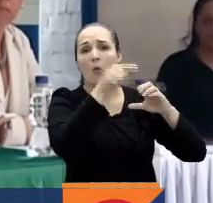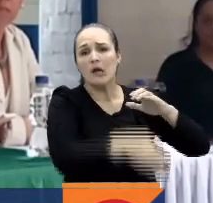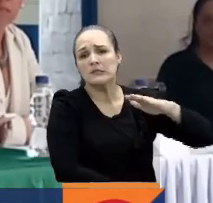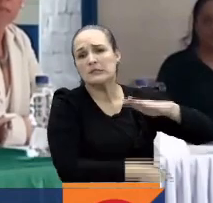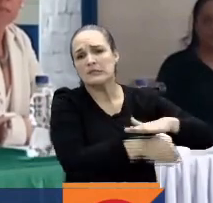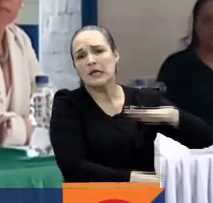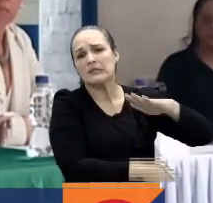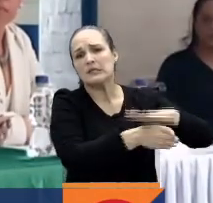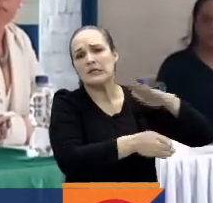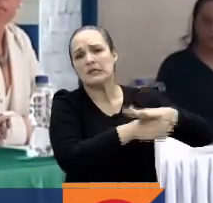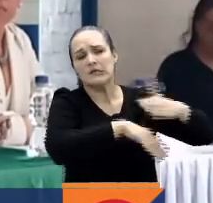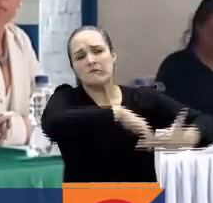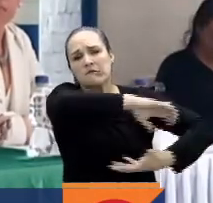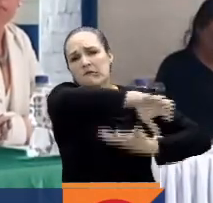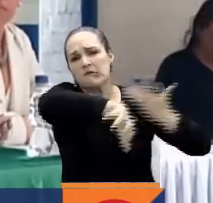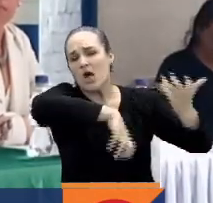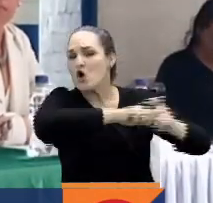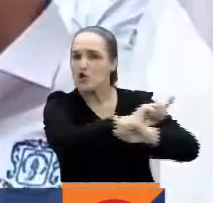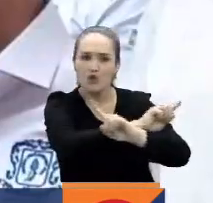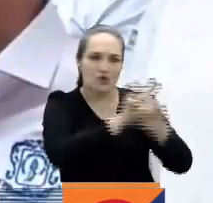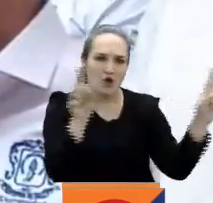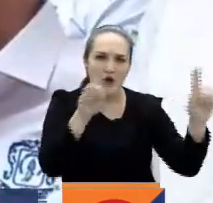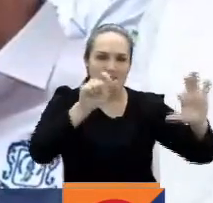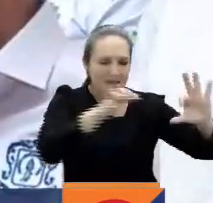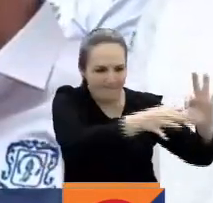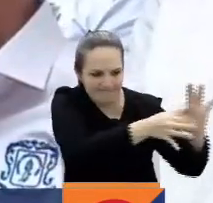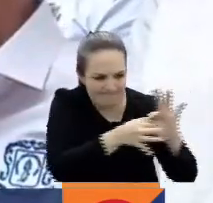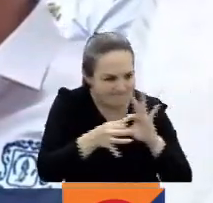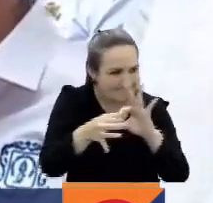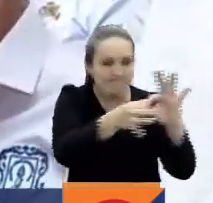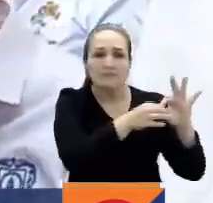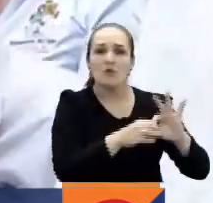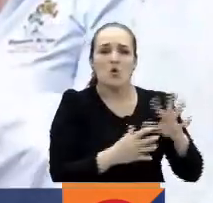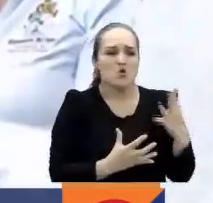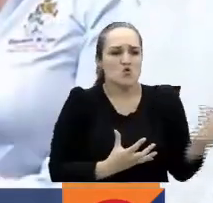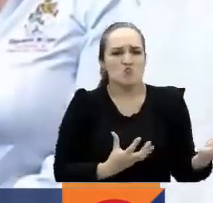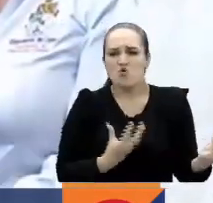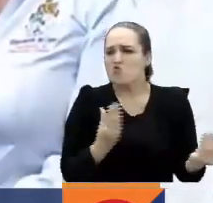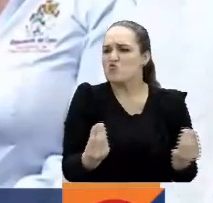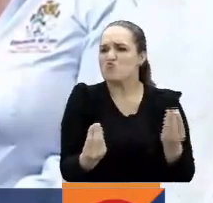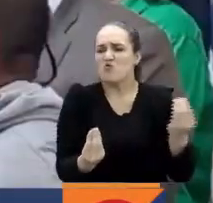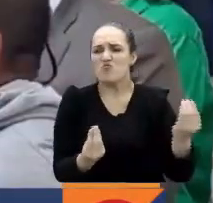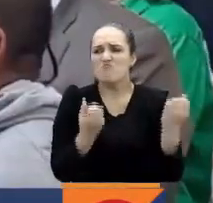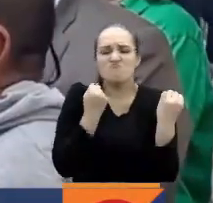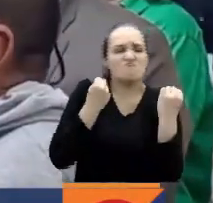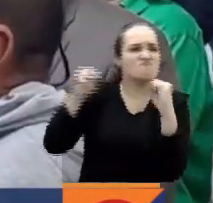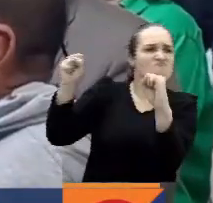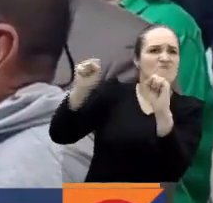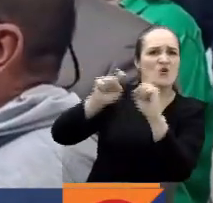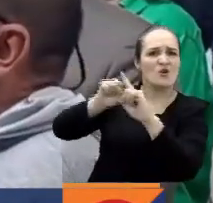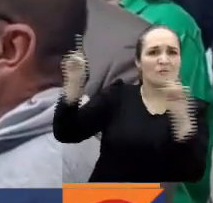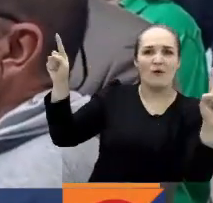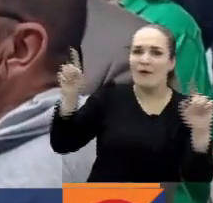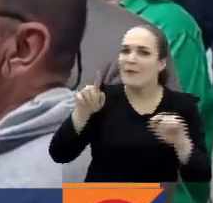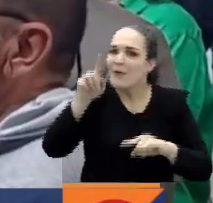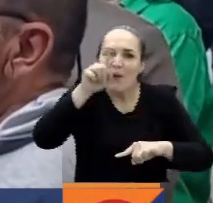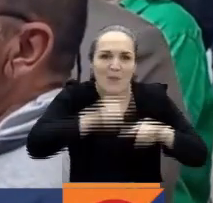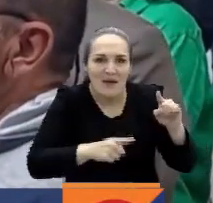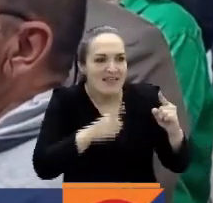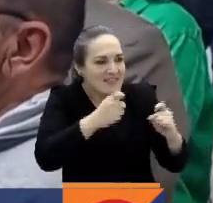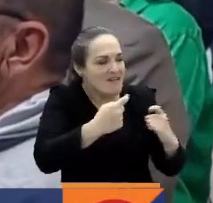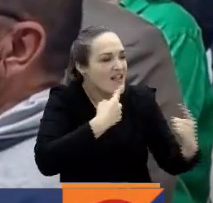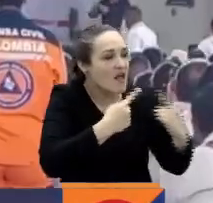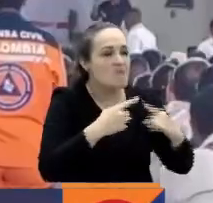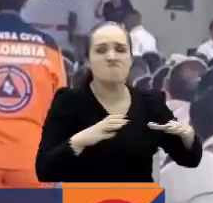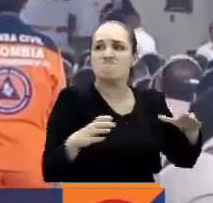a caminar junto. El Cauca no puede seguir negándose por etnias a hacer acuerdos. El Cauca no puede seguir mirándose